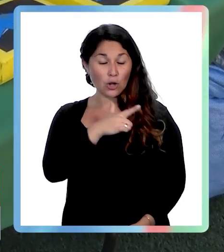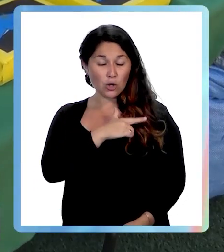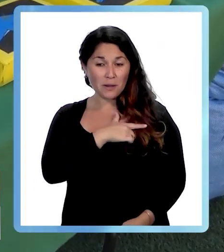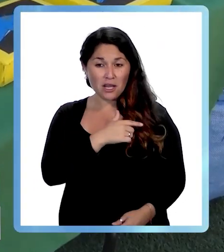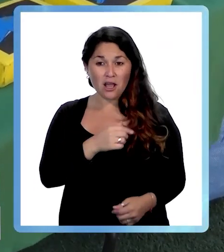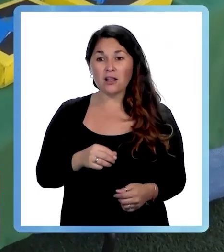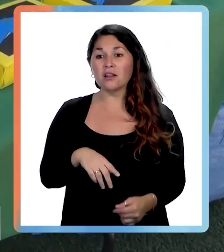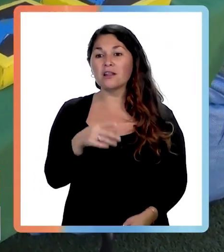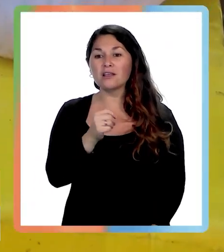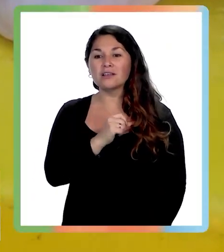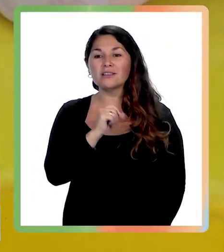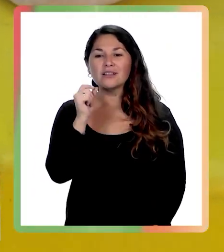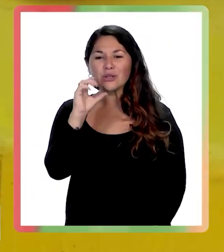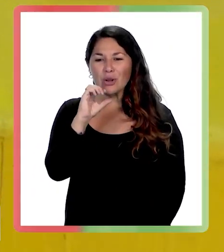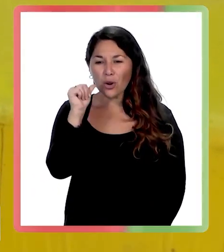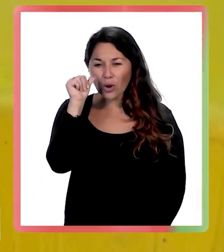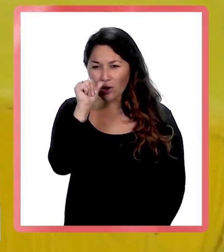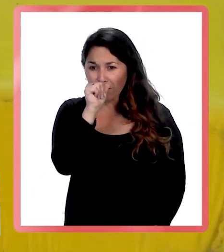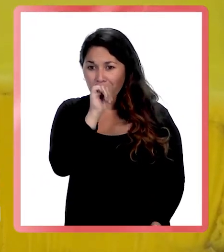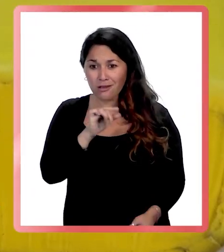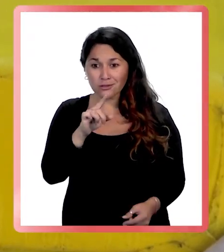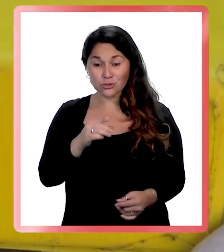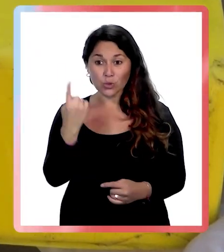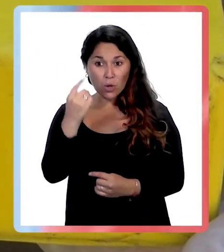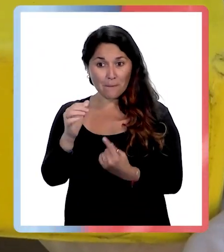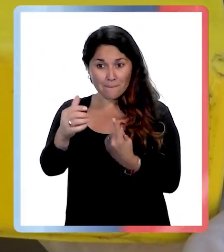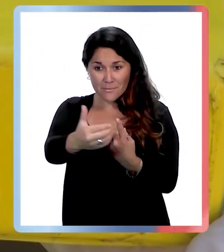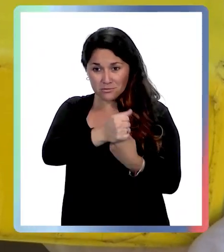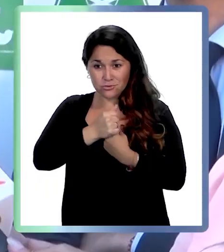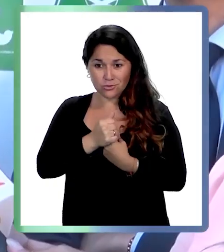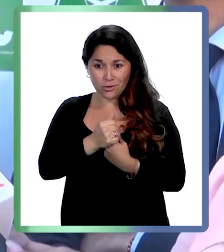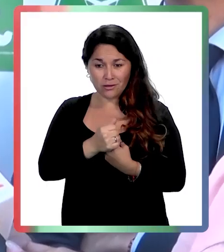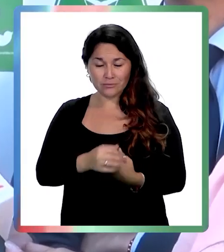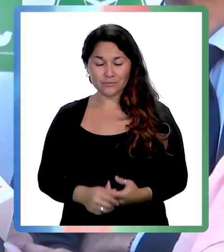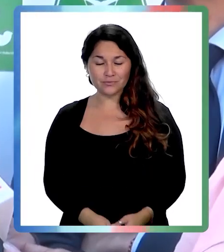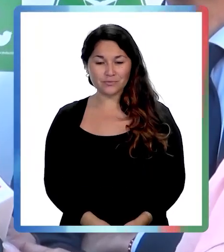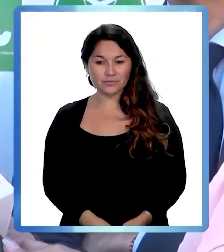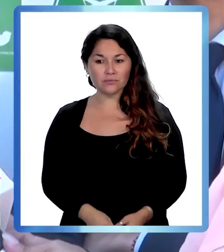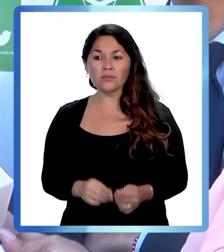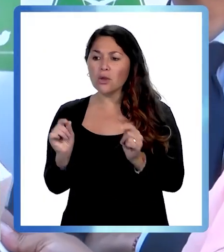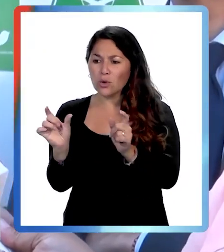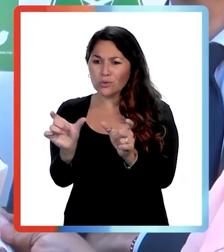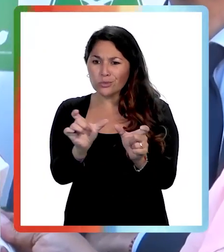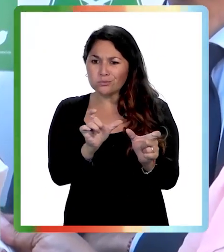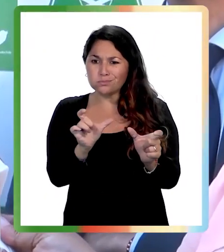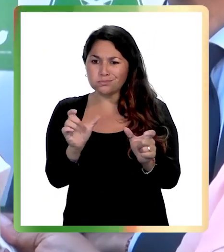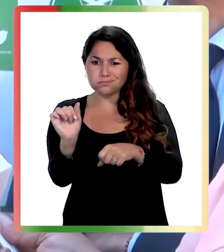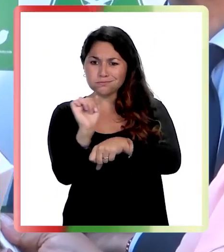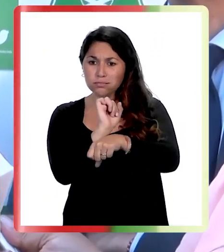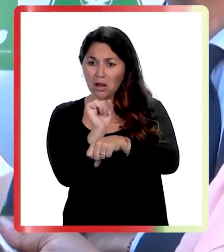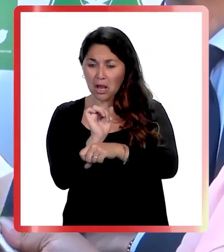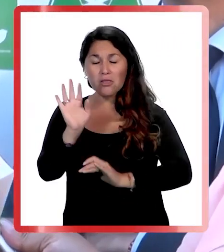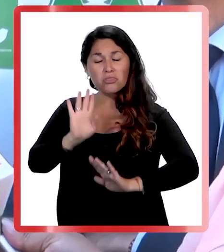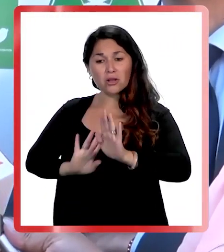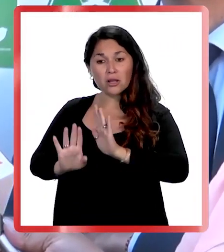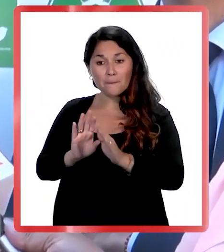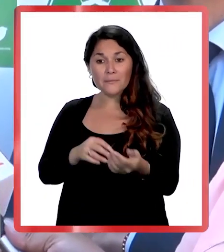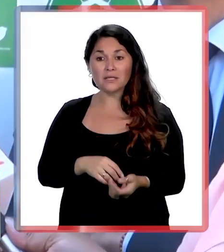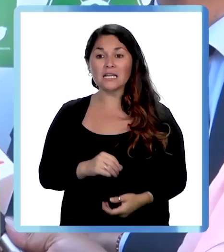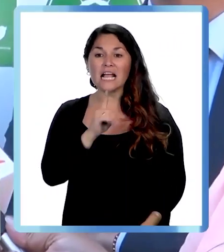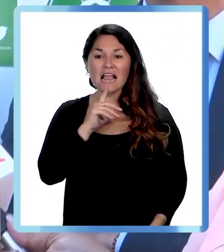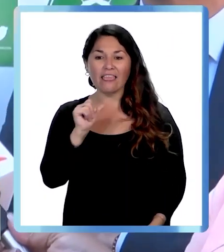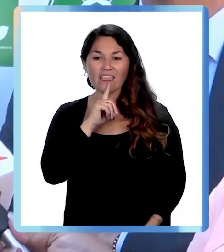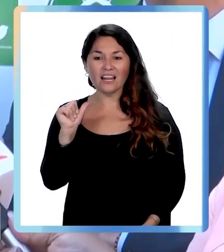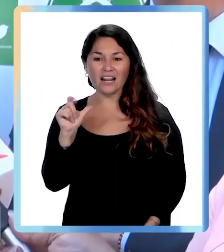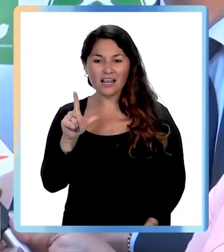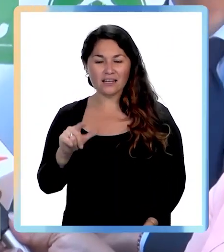de cocaína en un procedimiento que permitió la detención de una persona. Se genera a raíz de un control vehicular policial preventivo en la comuna de